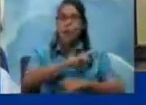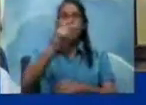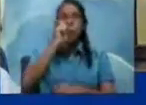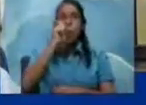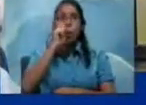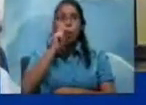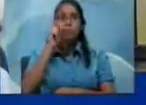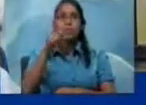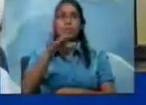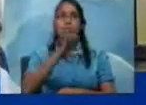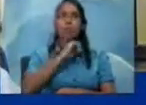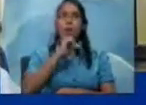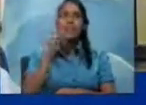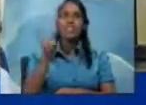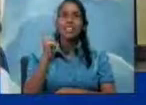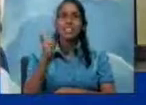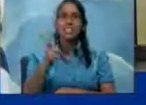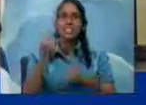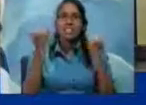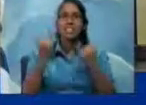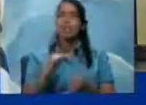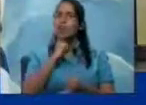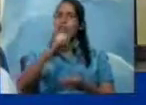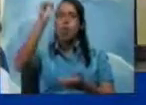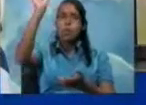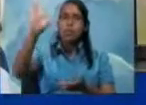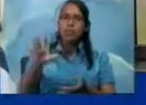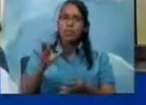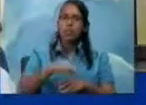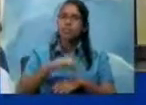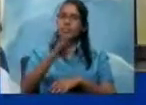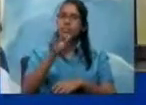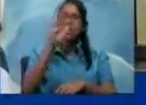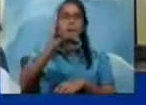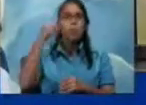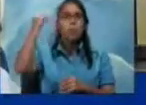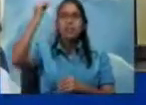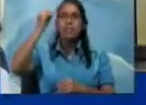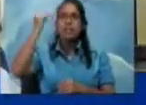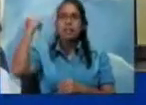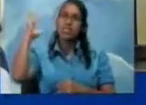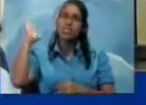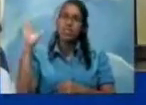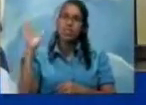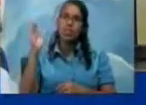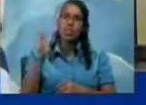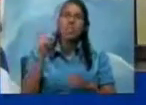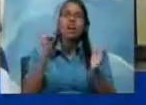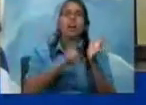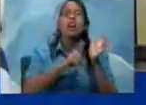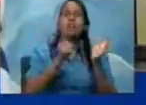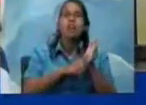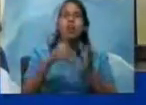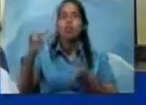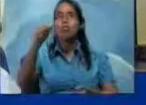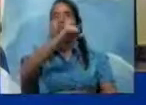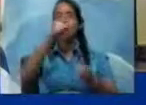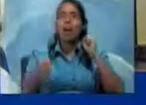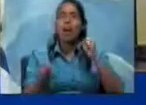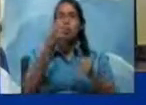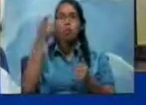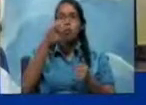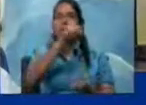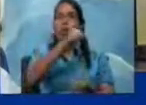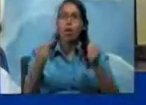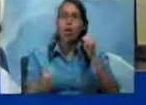usted era un taxista y ahora es un pastor Déjese de estar pensando en sacar fiado un carro en Buscar un carro